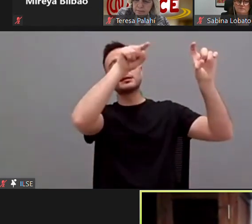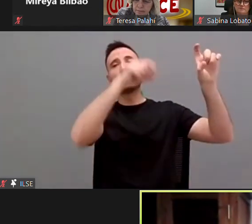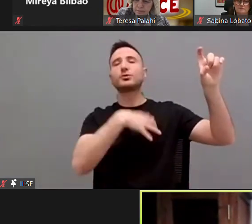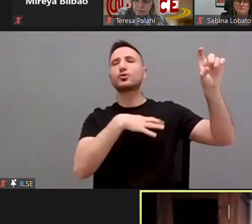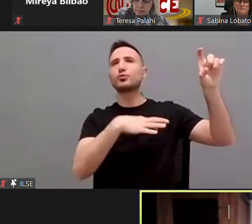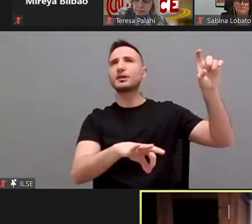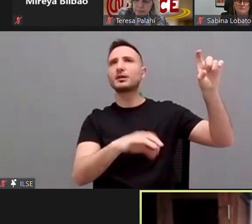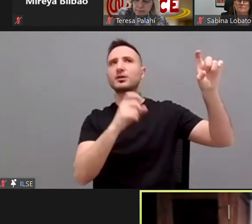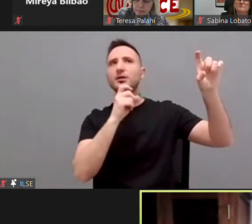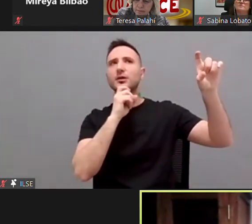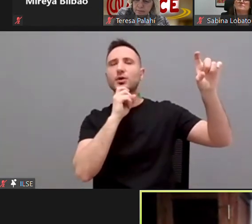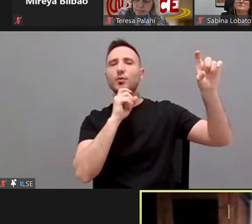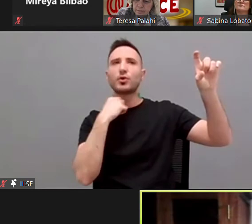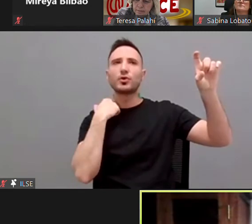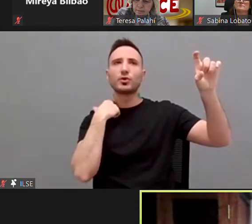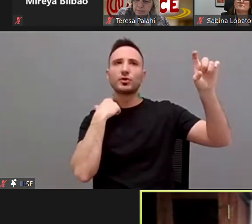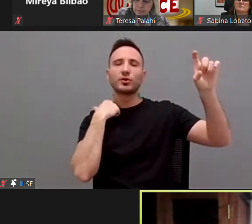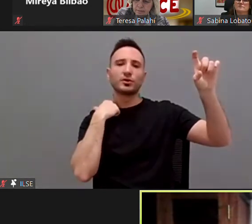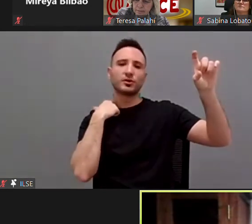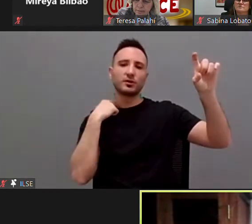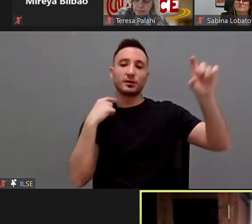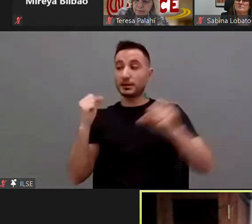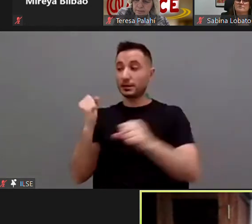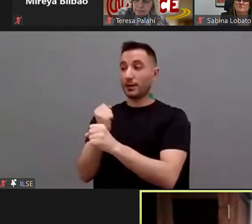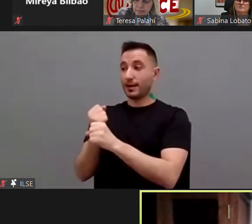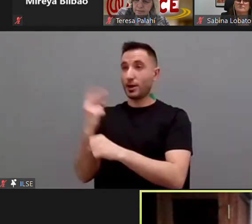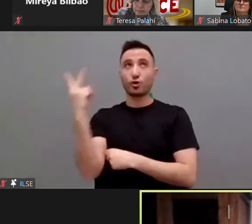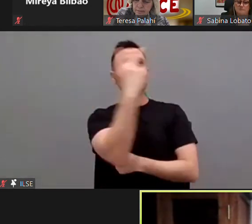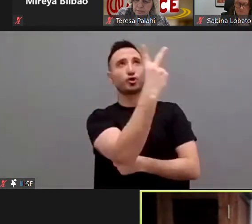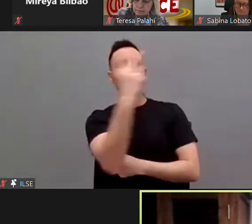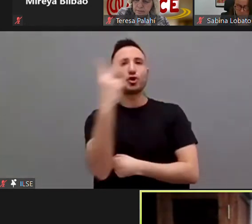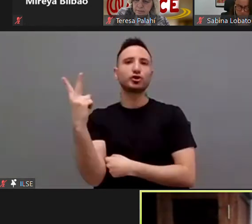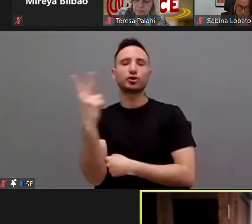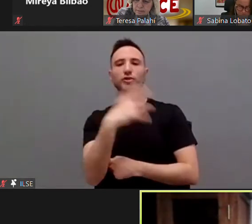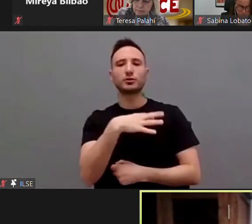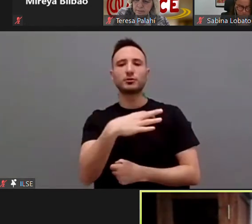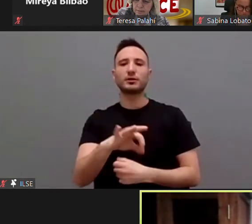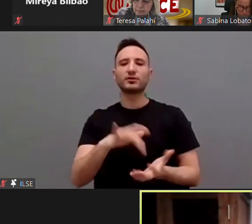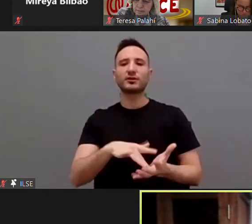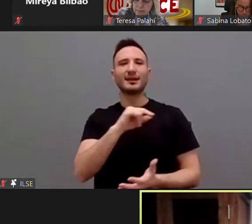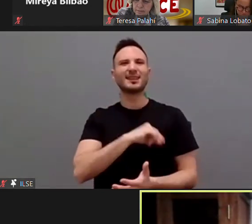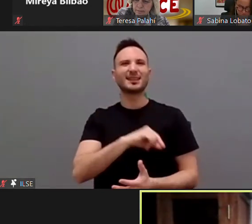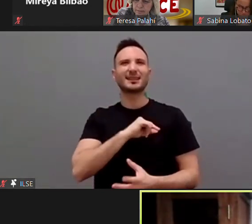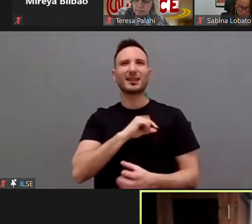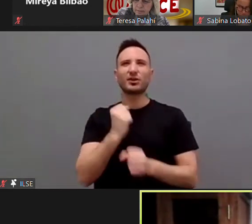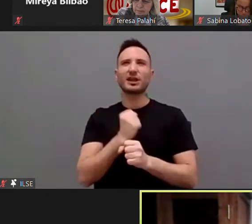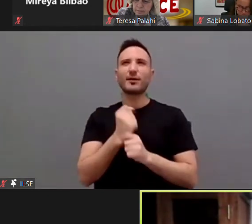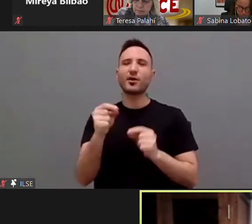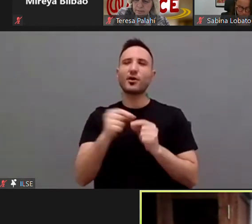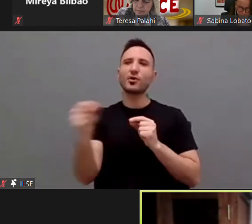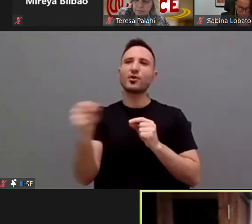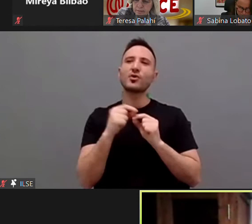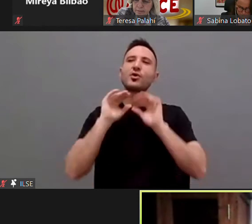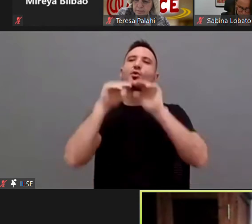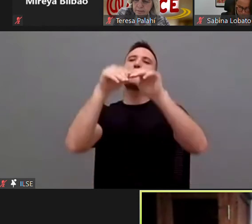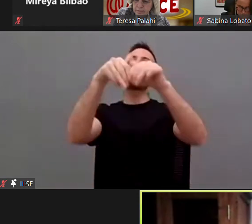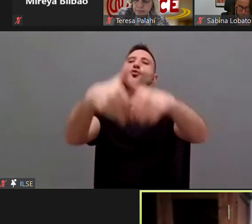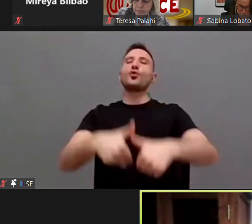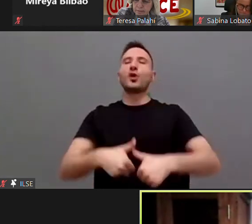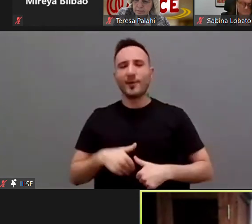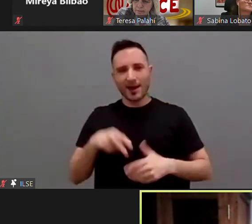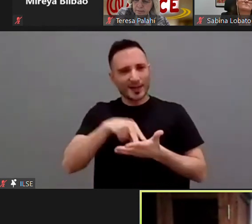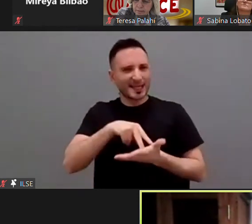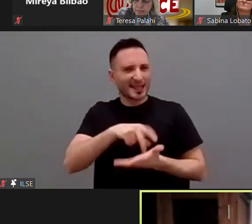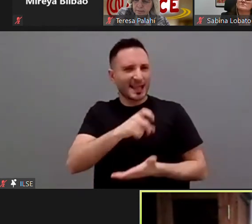podrá tanto el trabajador como el empresario revertir la situación del teletrabajo. Por eso se recomienda que esté